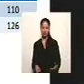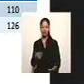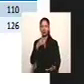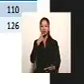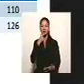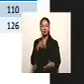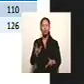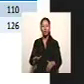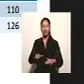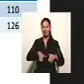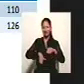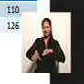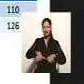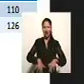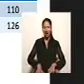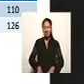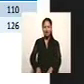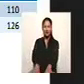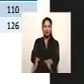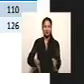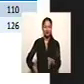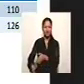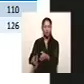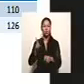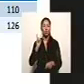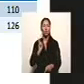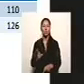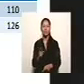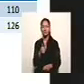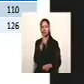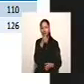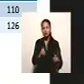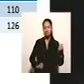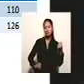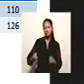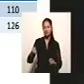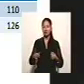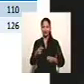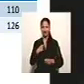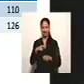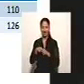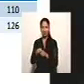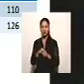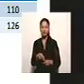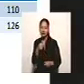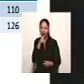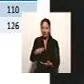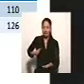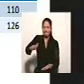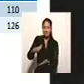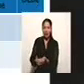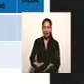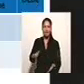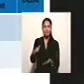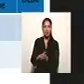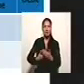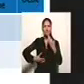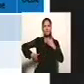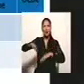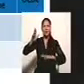satanización del transportador, cuando el transportador está llevando uno de los costos más altos de América Latina y el Caribe para